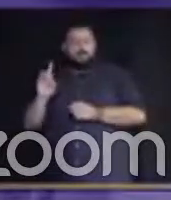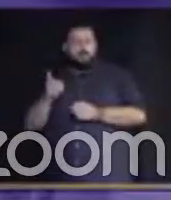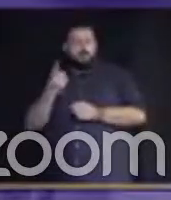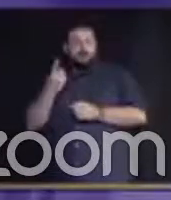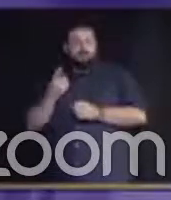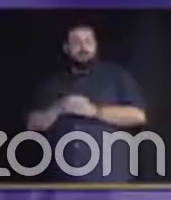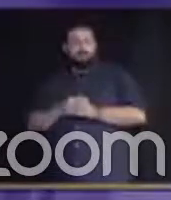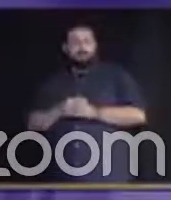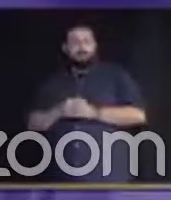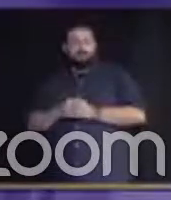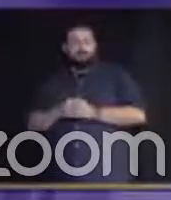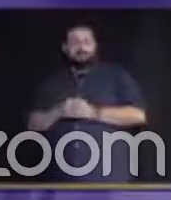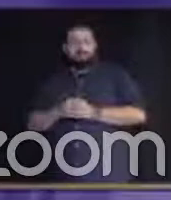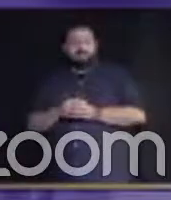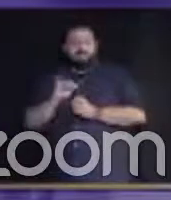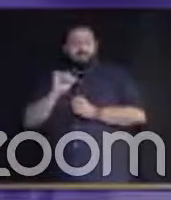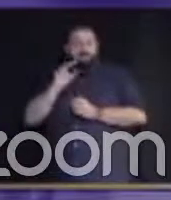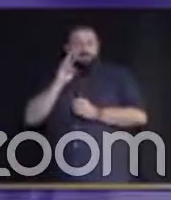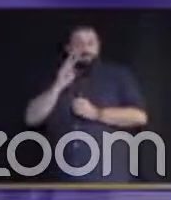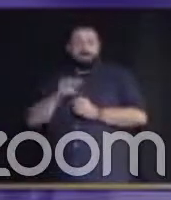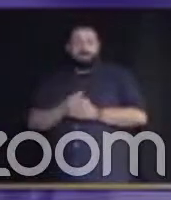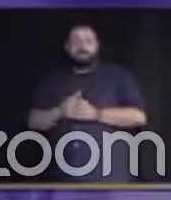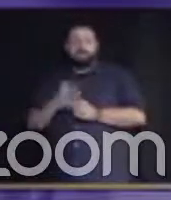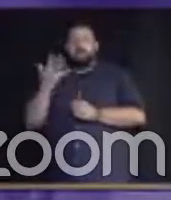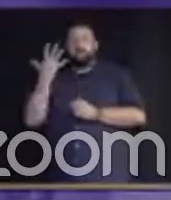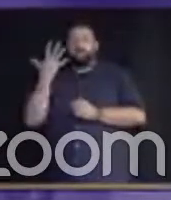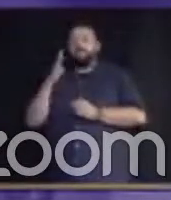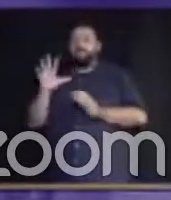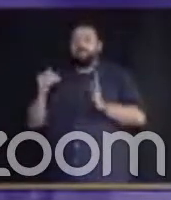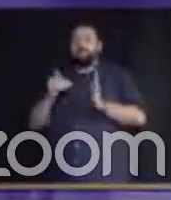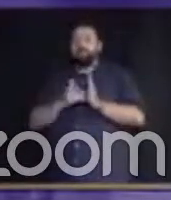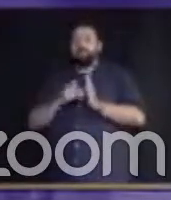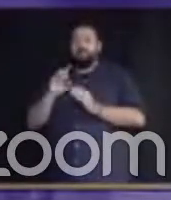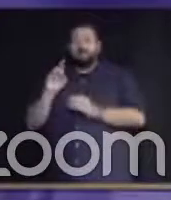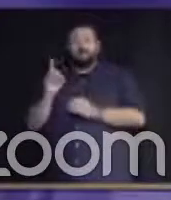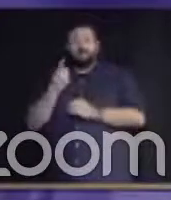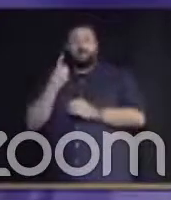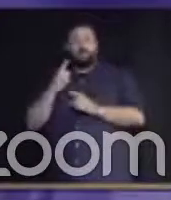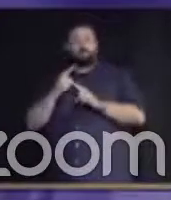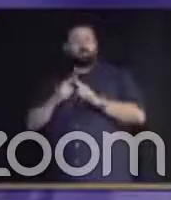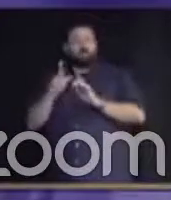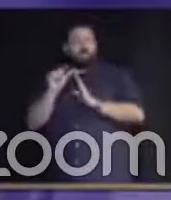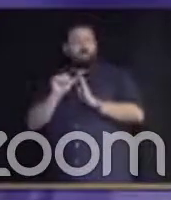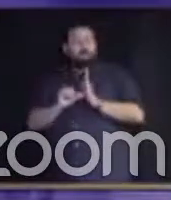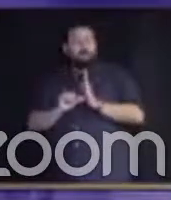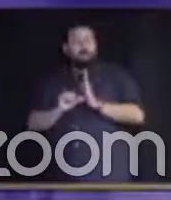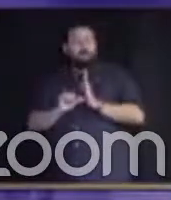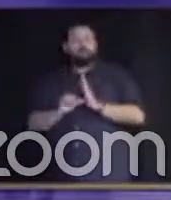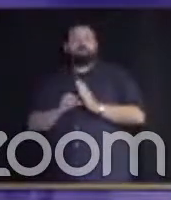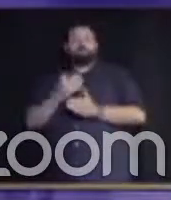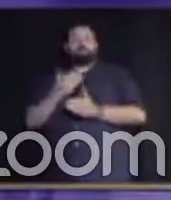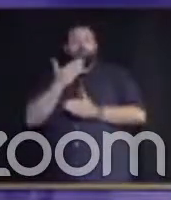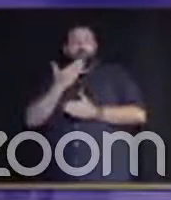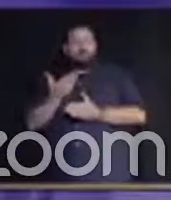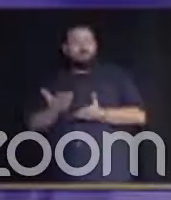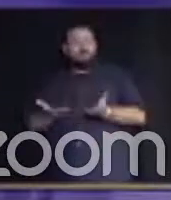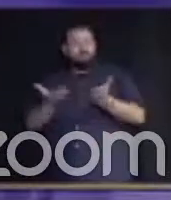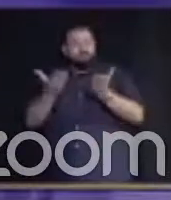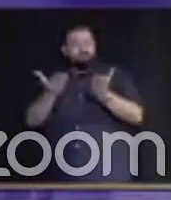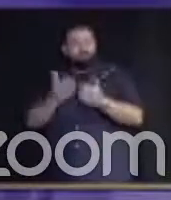$6,500, Cetare, ¿verdad? ¿No me equivoco? 10,000 por mes. Ahí está, 10,000 por mes. Adelante.